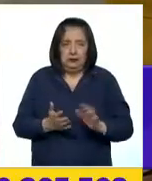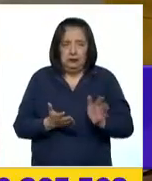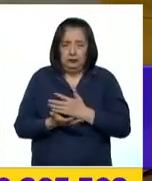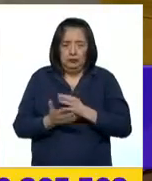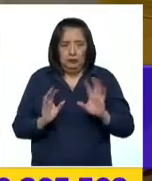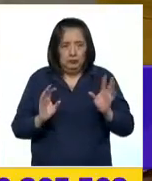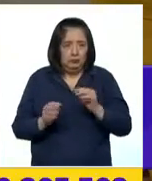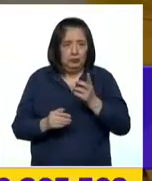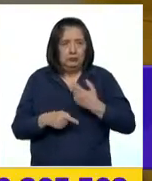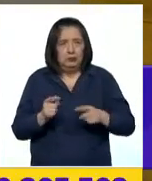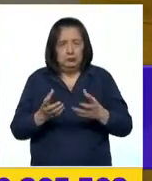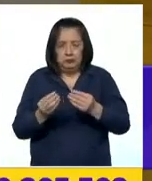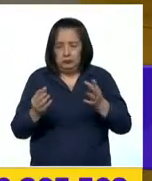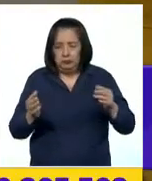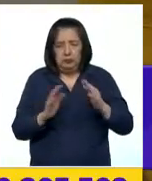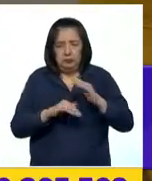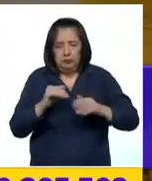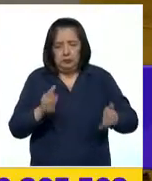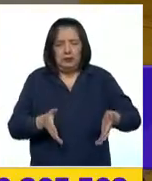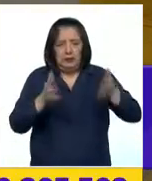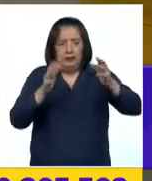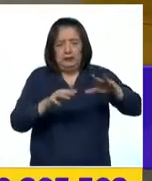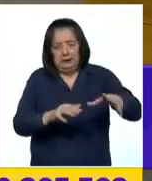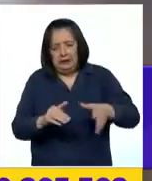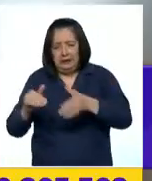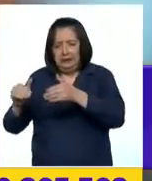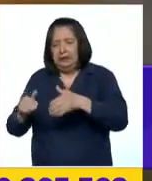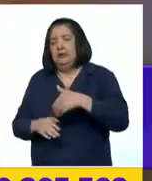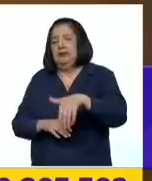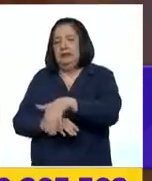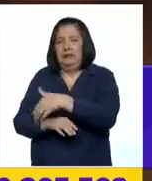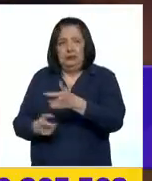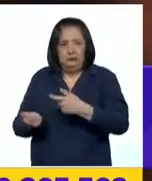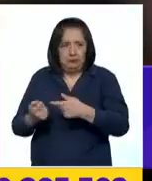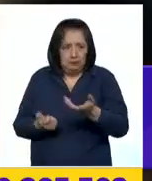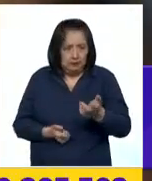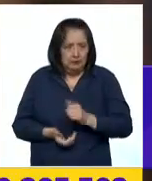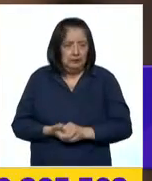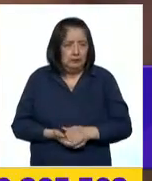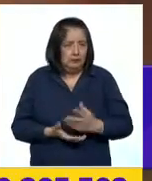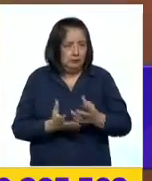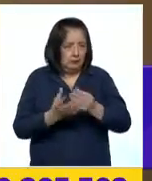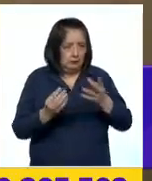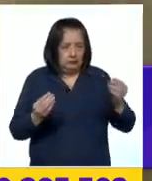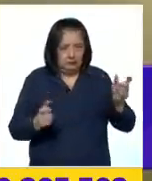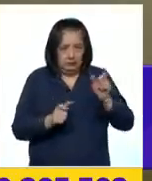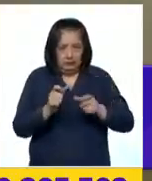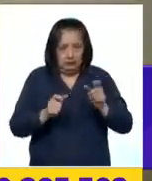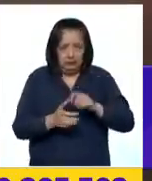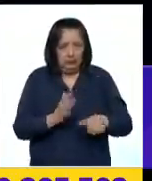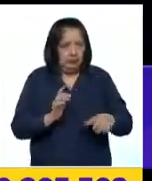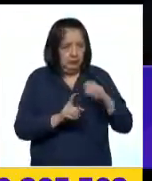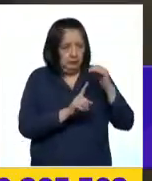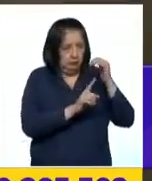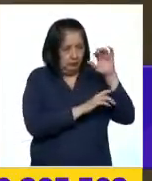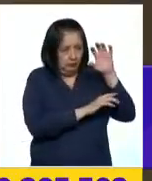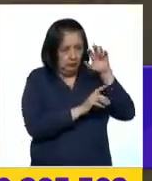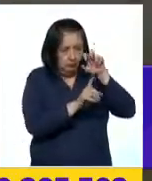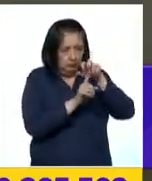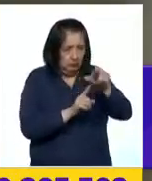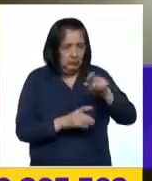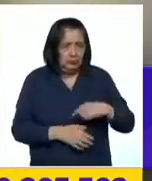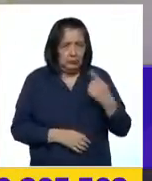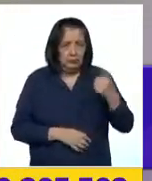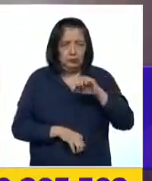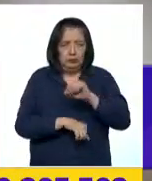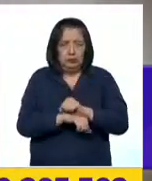galerías, pero gran parte de las galerías salen a vender a la calle. A pesar de la gran cantidad de sujetos registrados por estas imágenes, solo